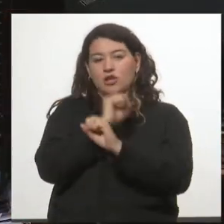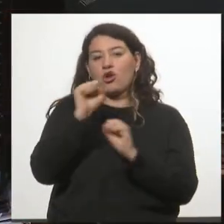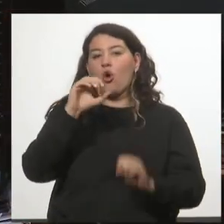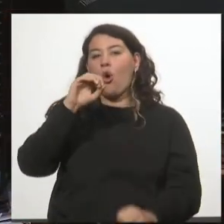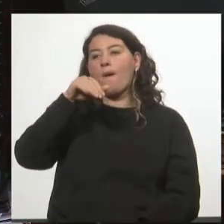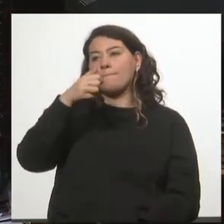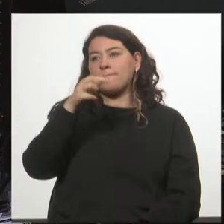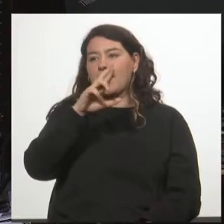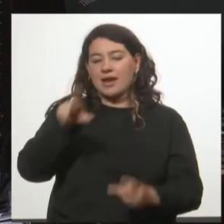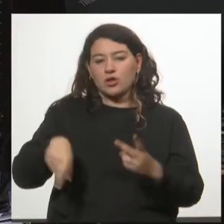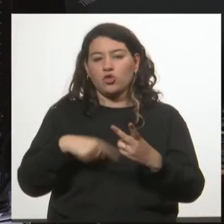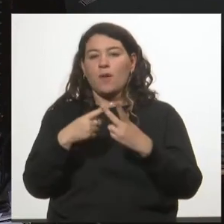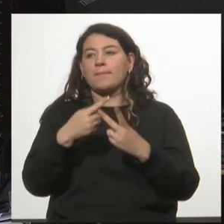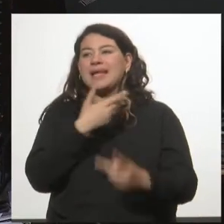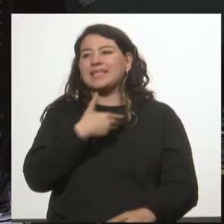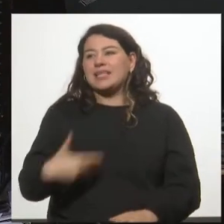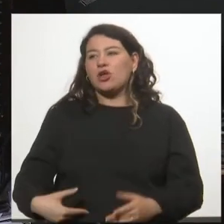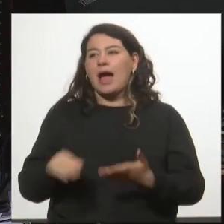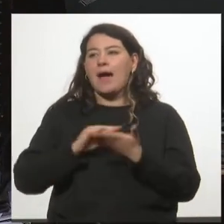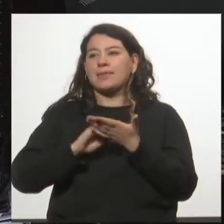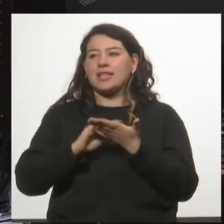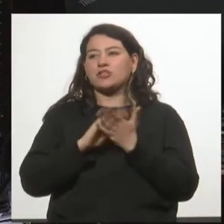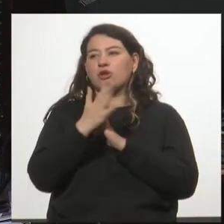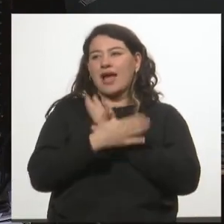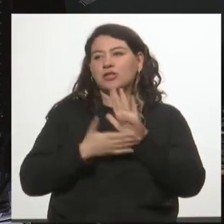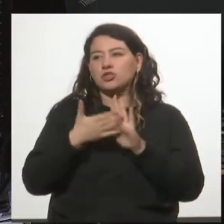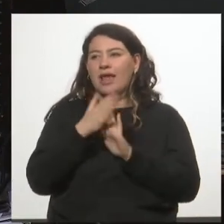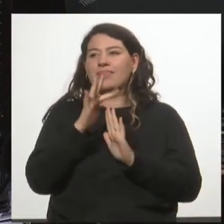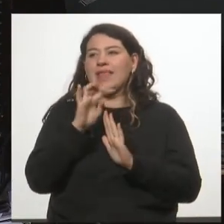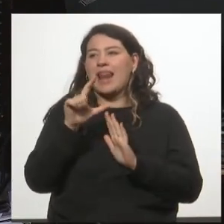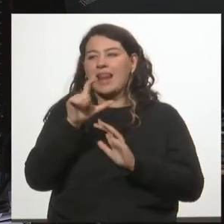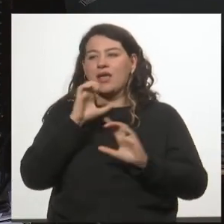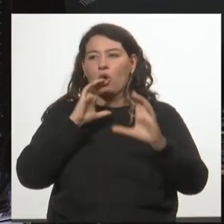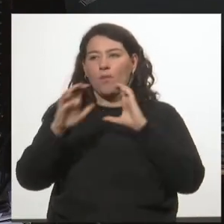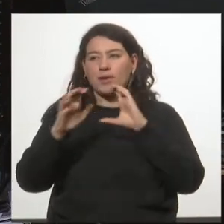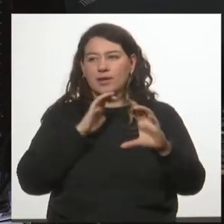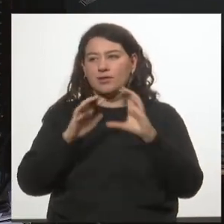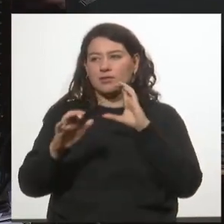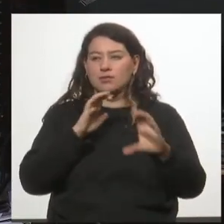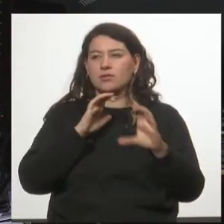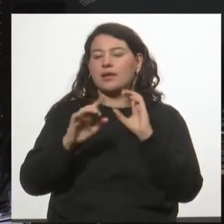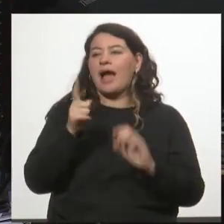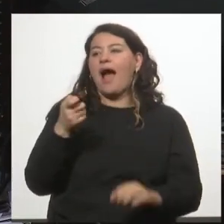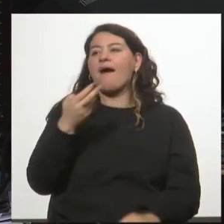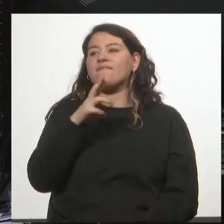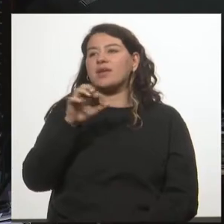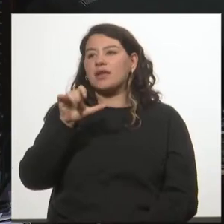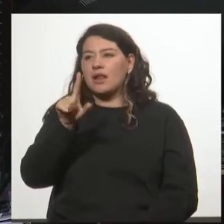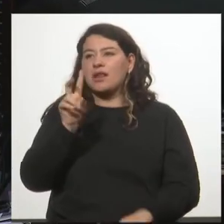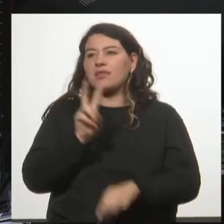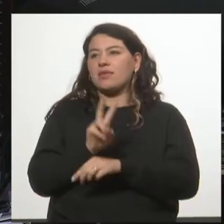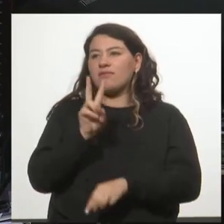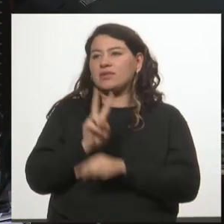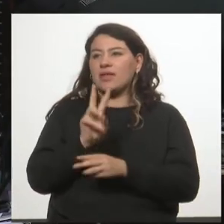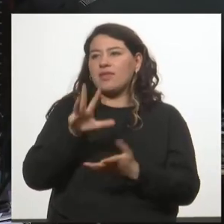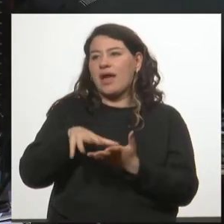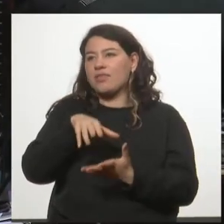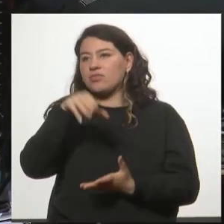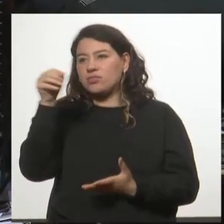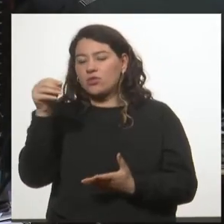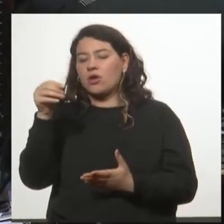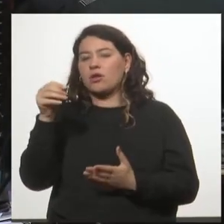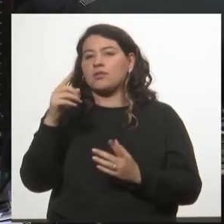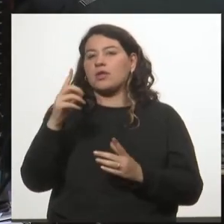y el señor presidente de la administración nacional de telecomunicaciones ingeniero gabriel gurméndez en defensa de antel del